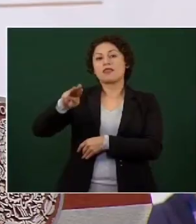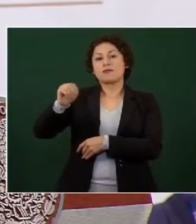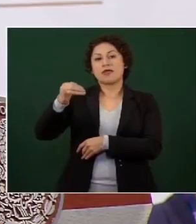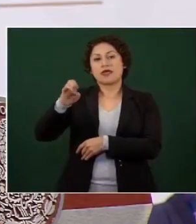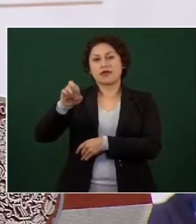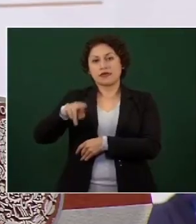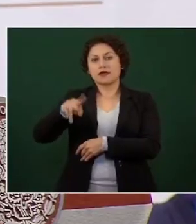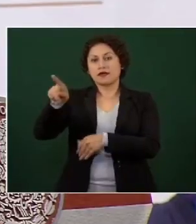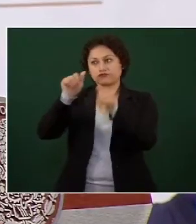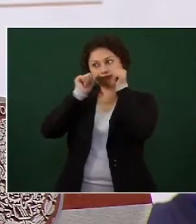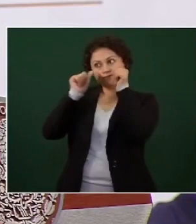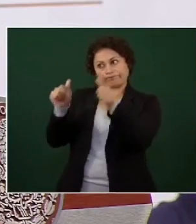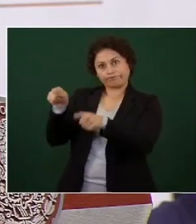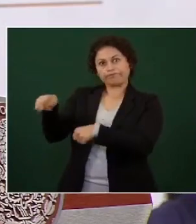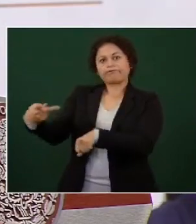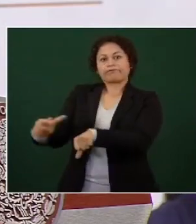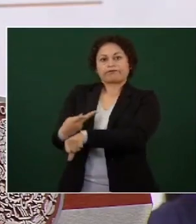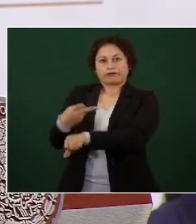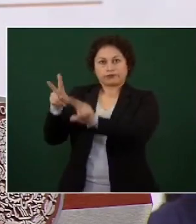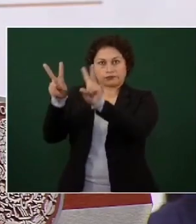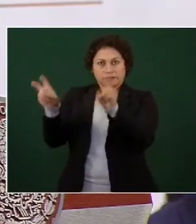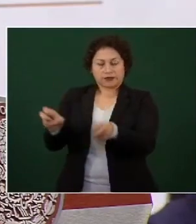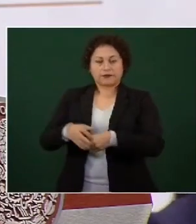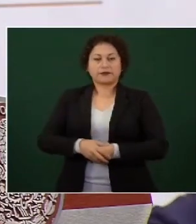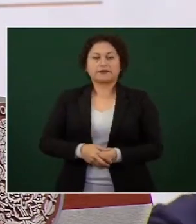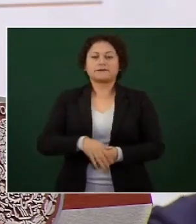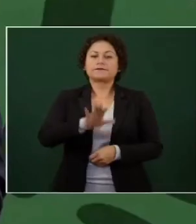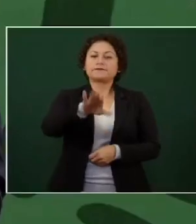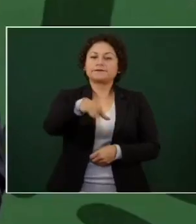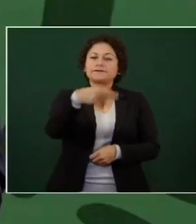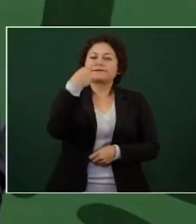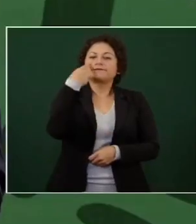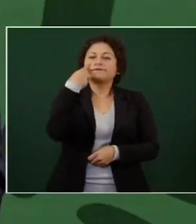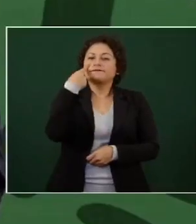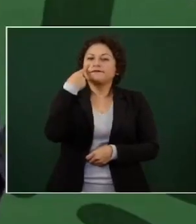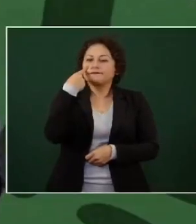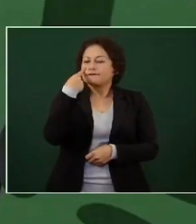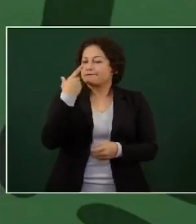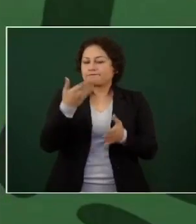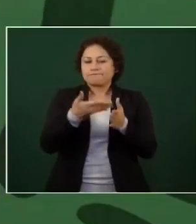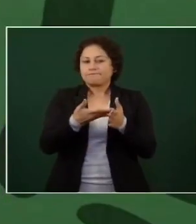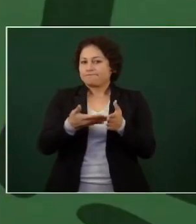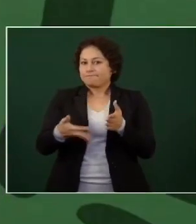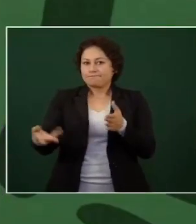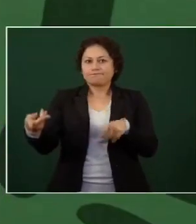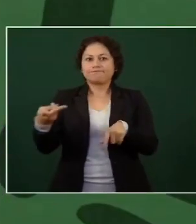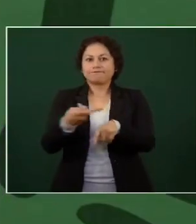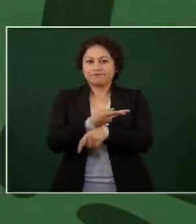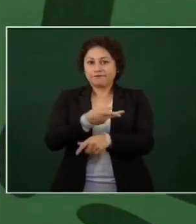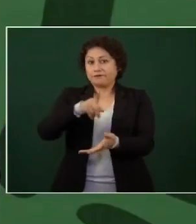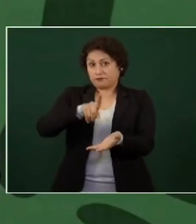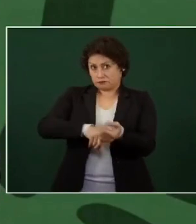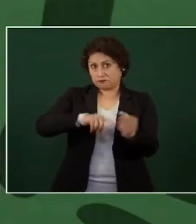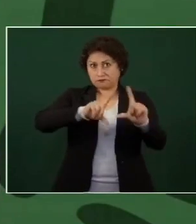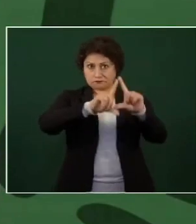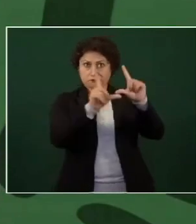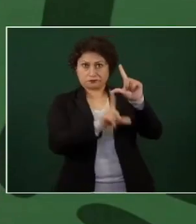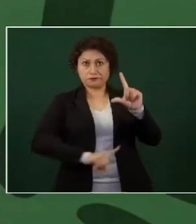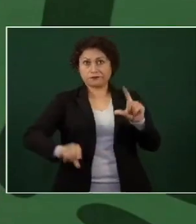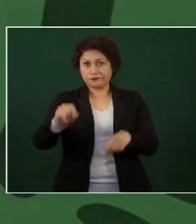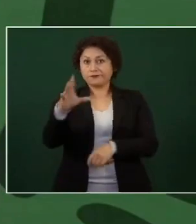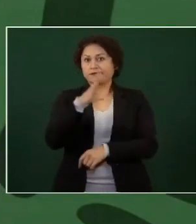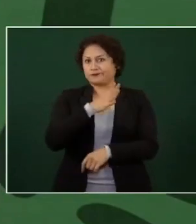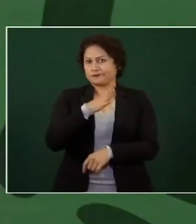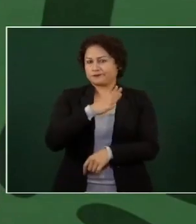los atienda. ¿Qué está sucediendo también en el país?